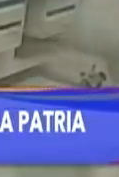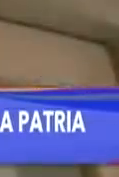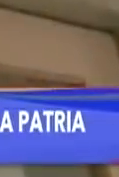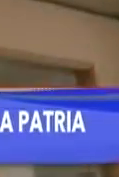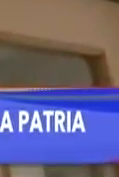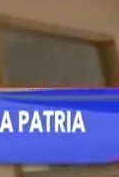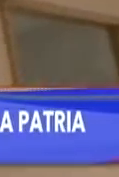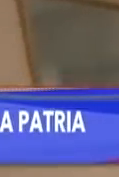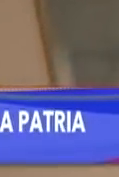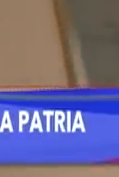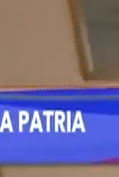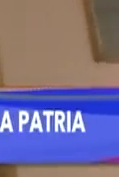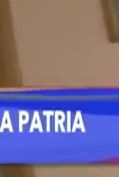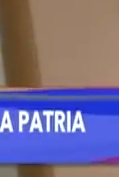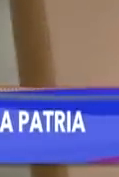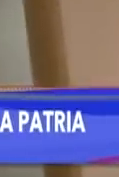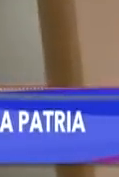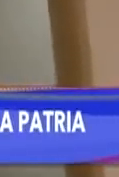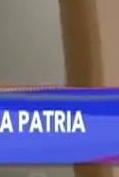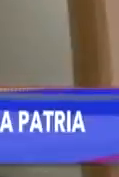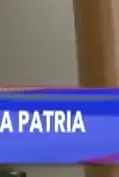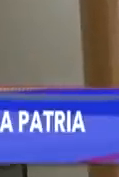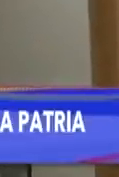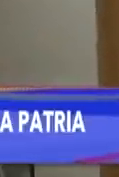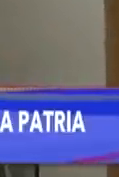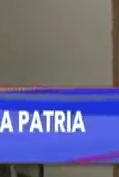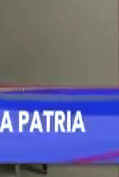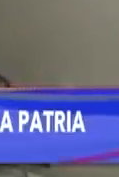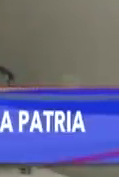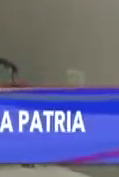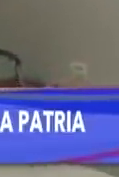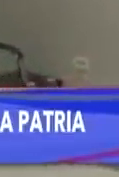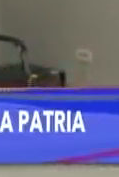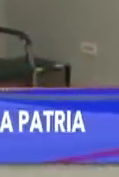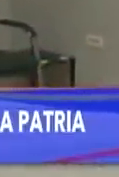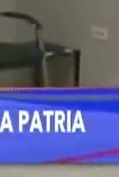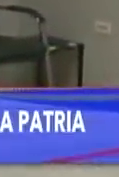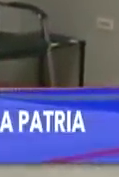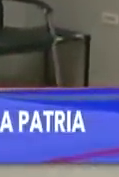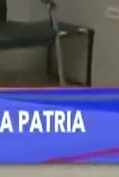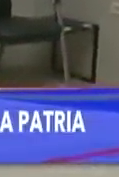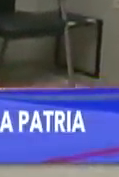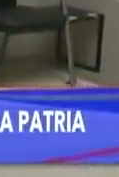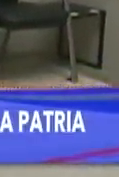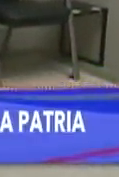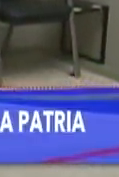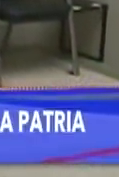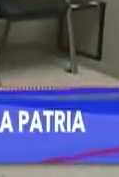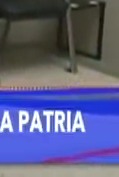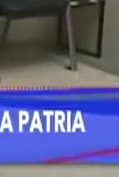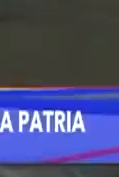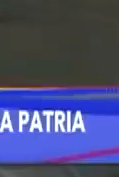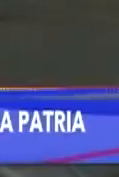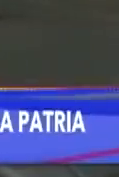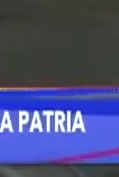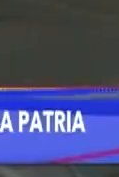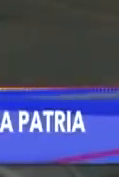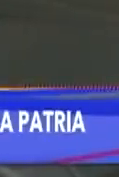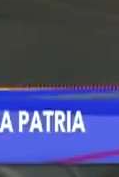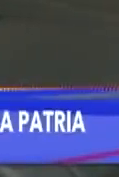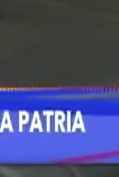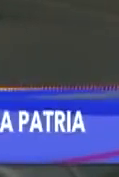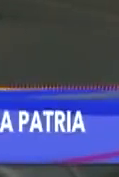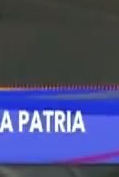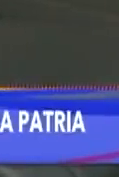un sistema hermoso, pero además de calidad. Buenas tardes, señor presidente. Un privilegio estar acá